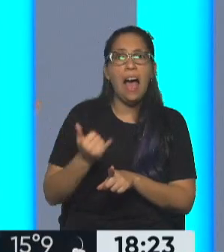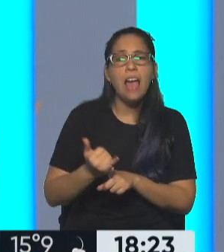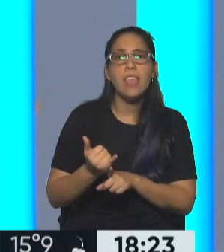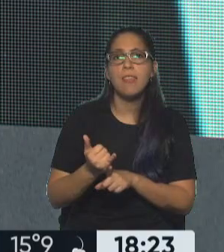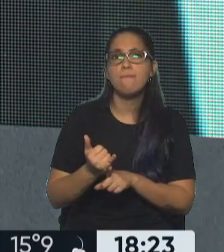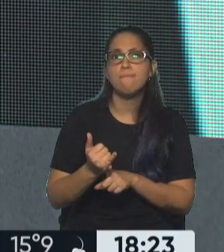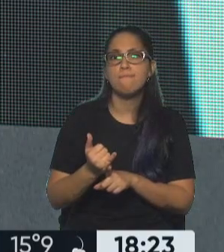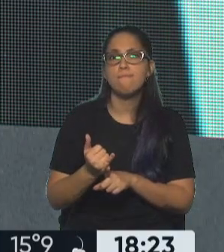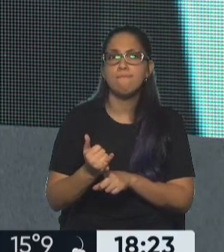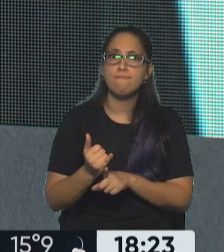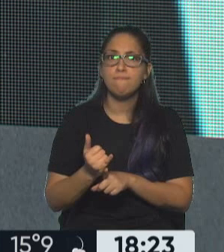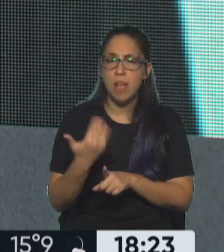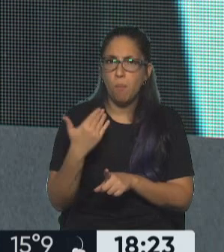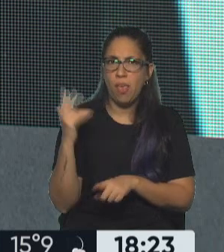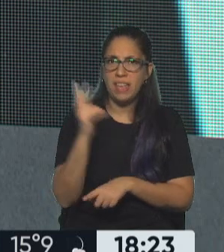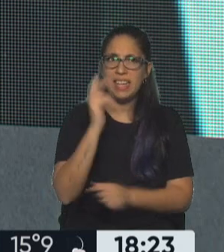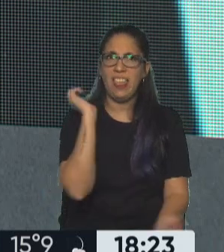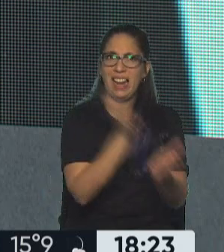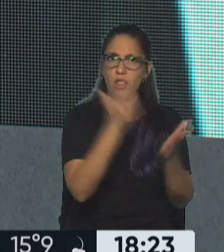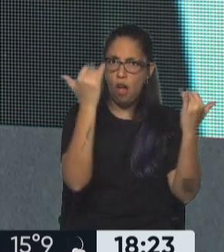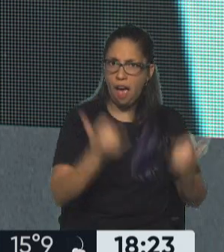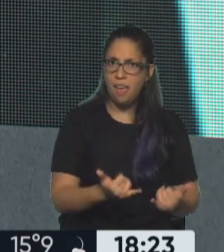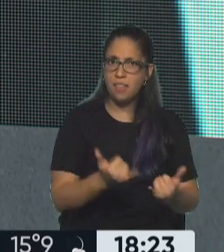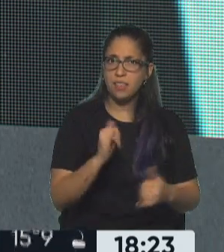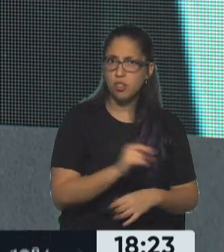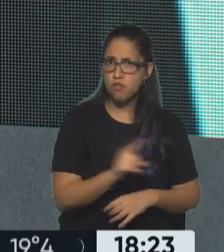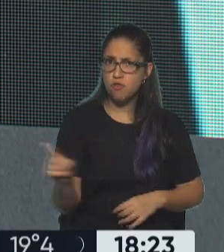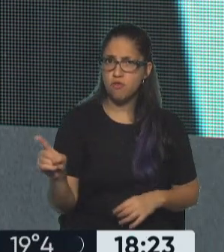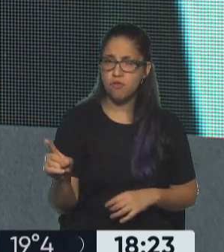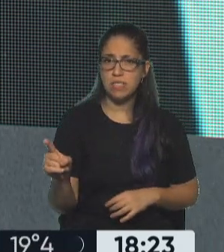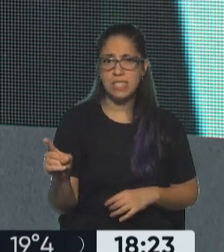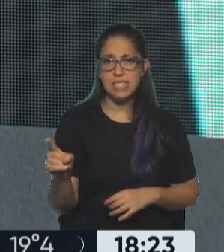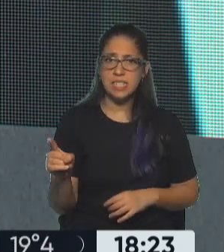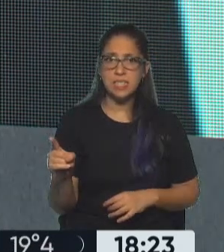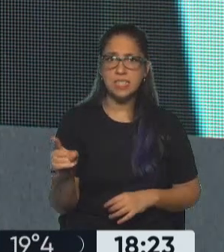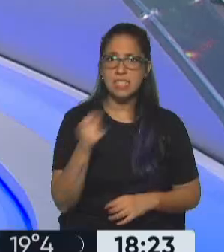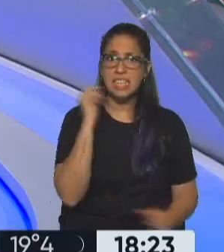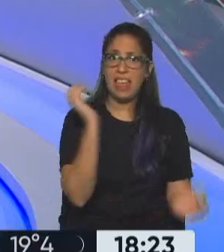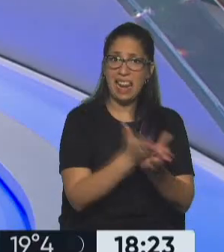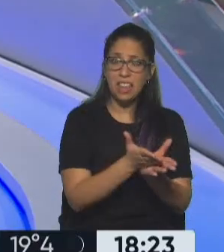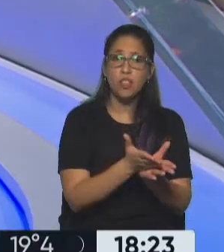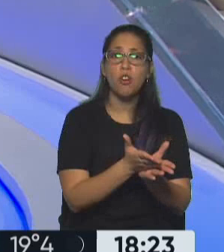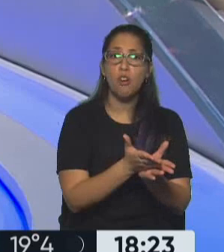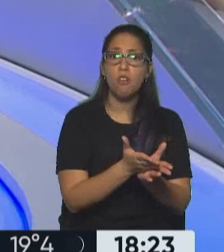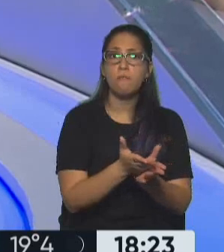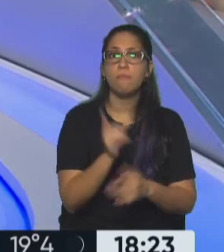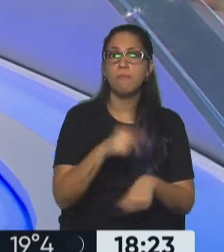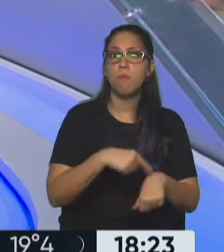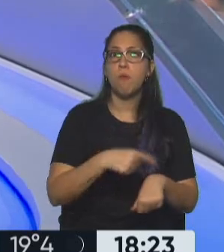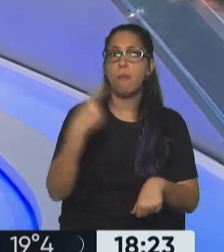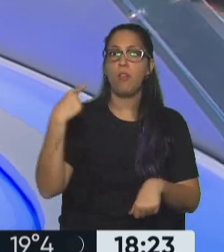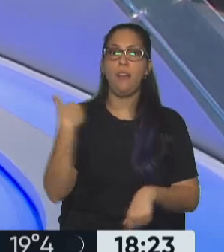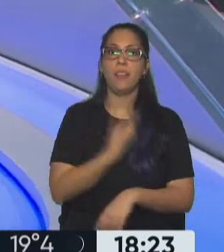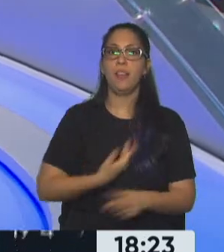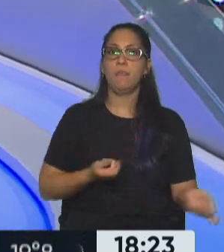para plantear que hay un delito acá y digamos que si el delito fue cometido por quienes en ese momento